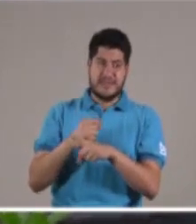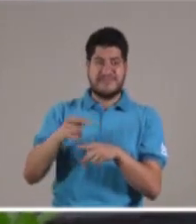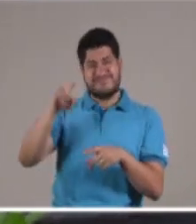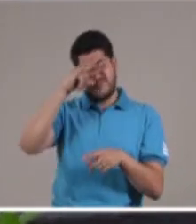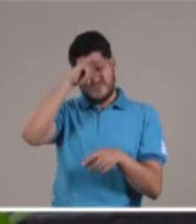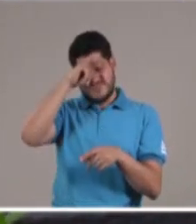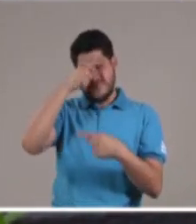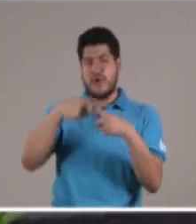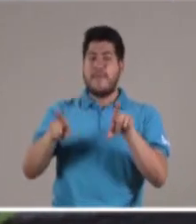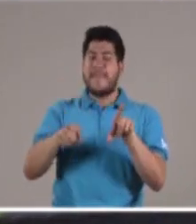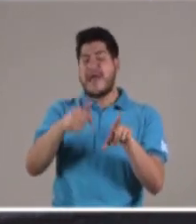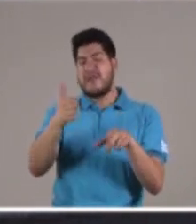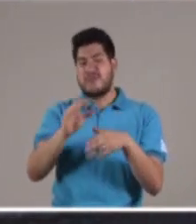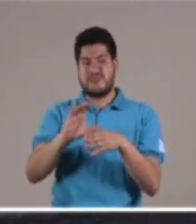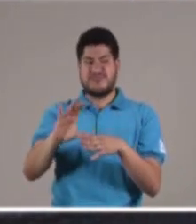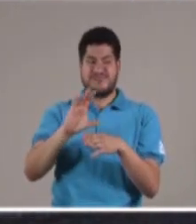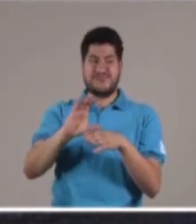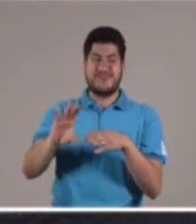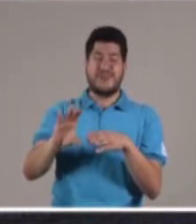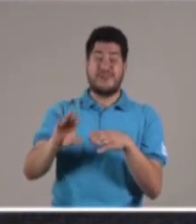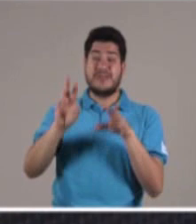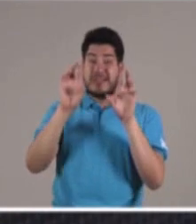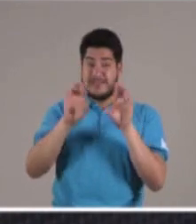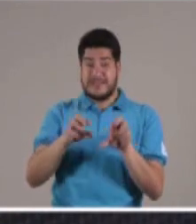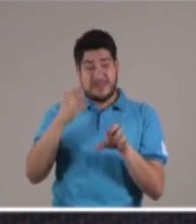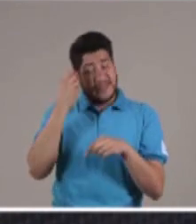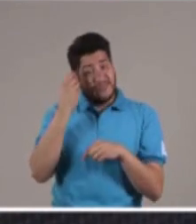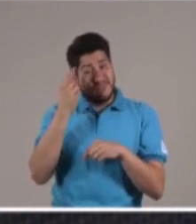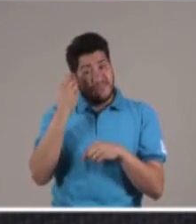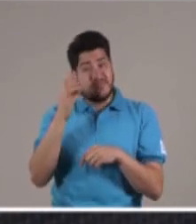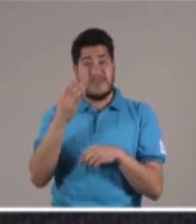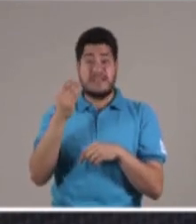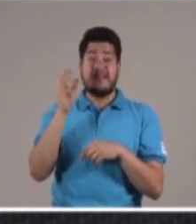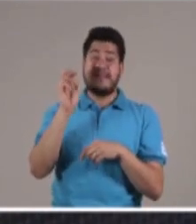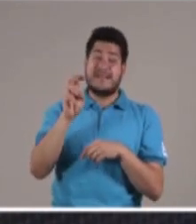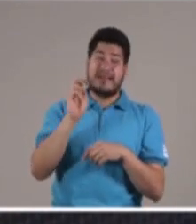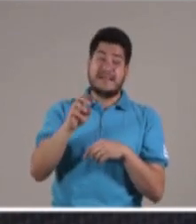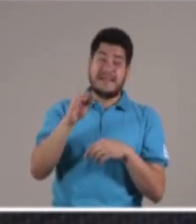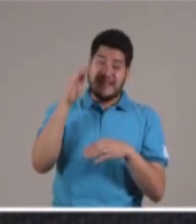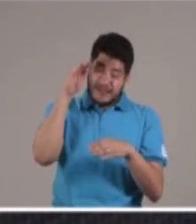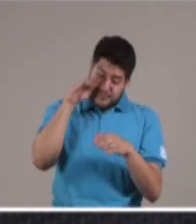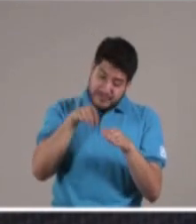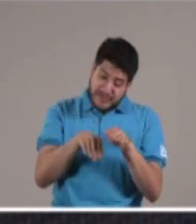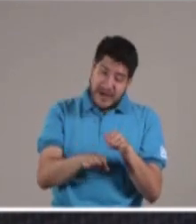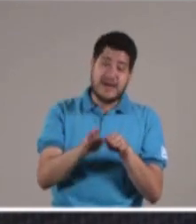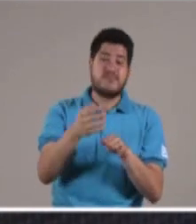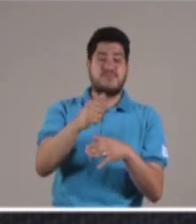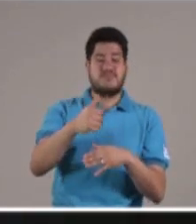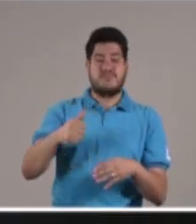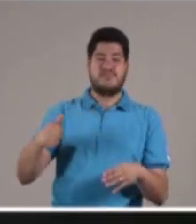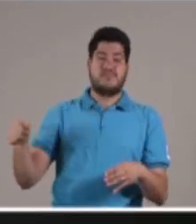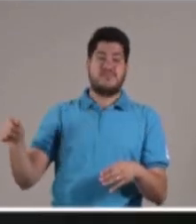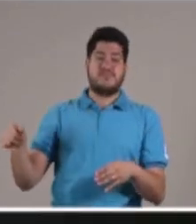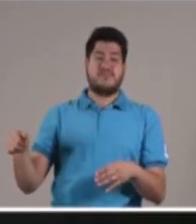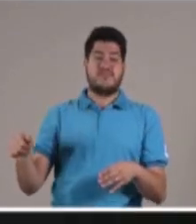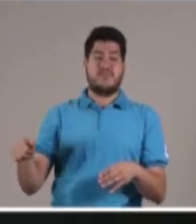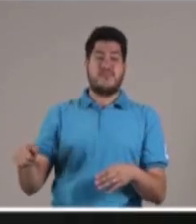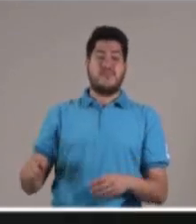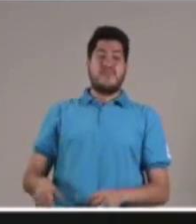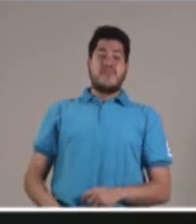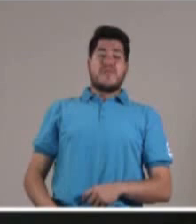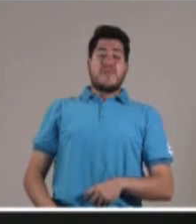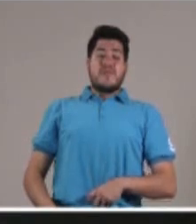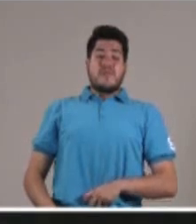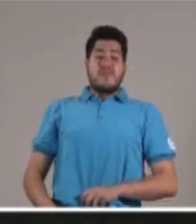va a suceder Es que la gente que va a comprender que tiene que descender a las aguas y No necesariamente agua